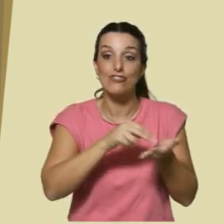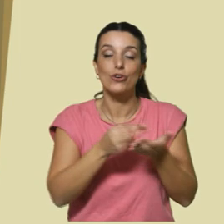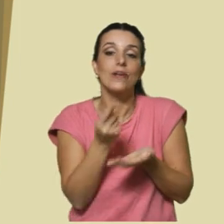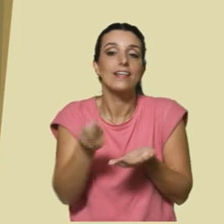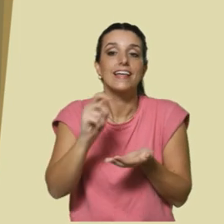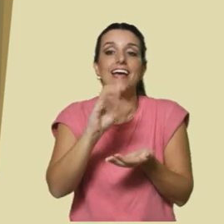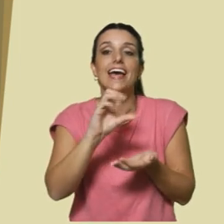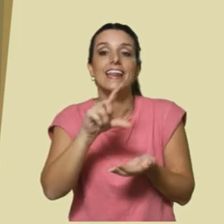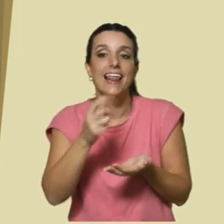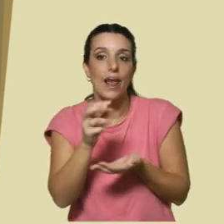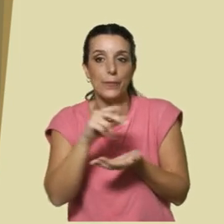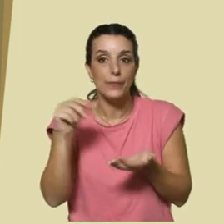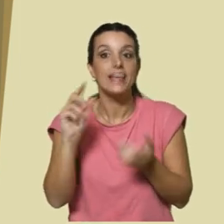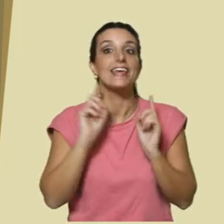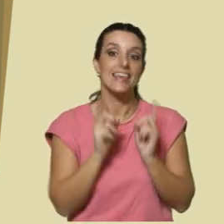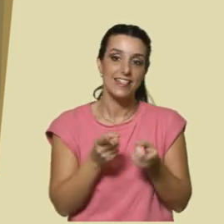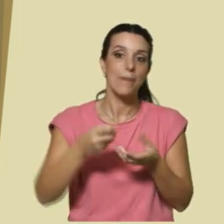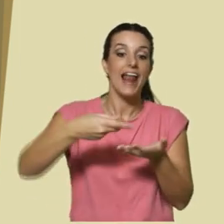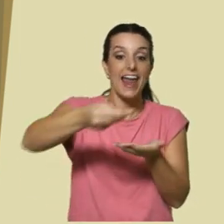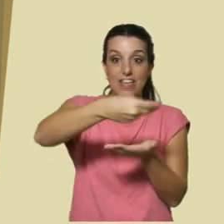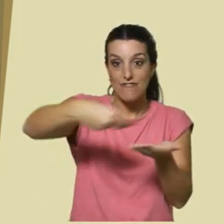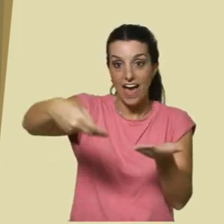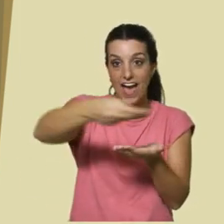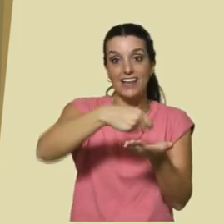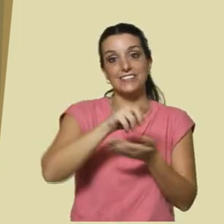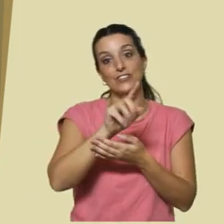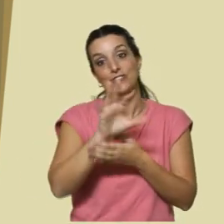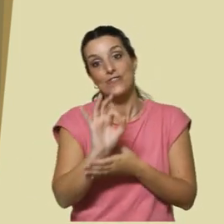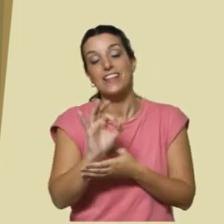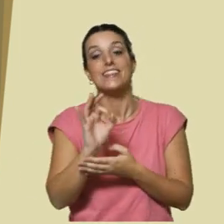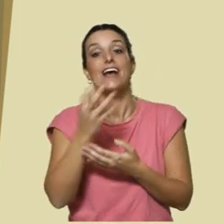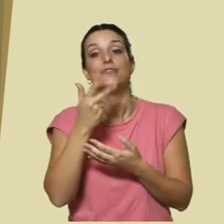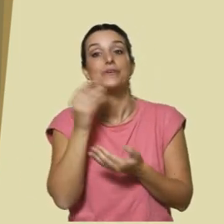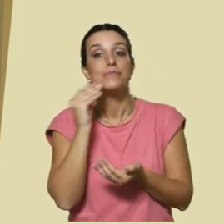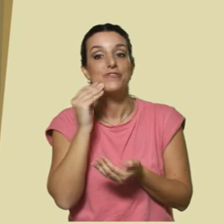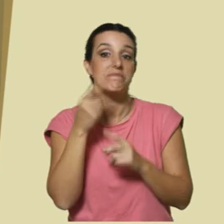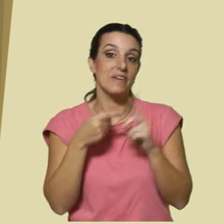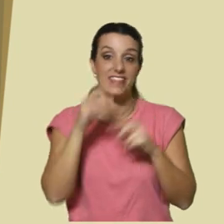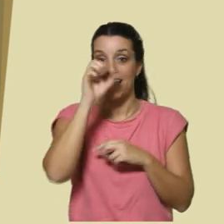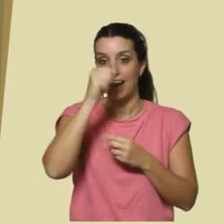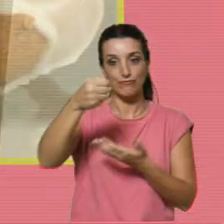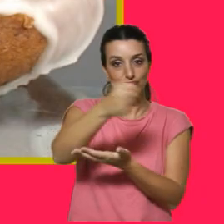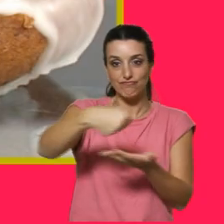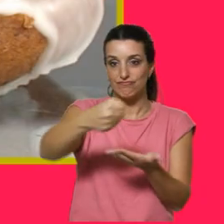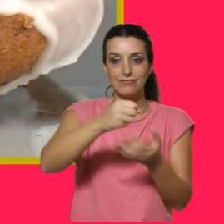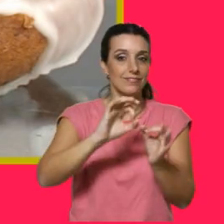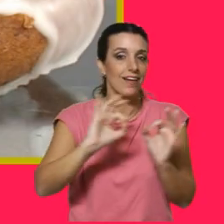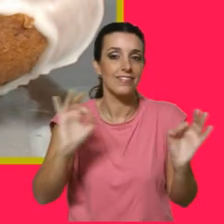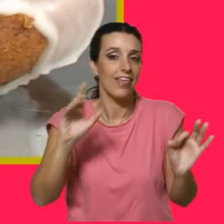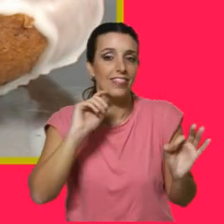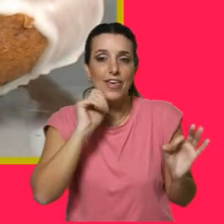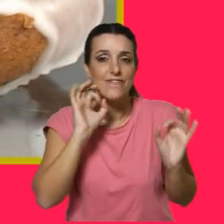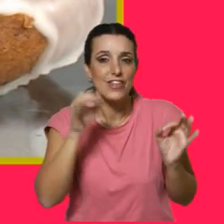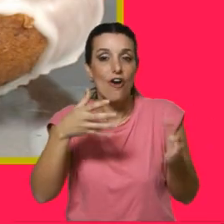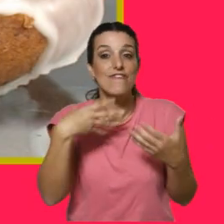de canela. Y le vamos a hacer una cobertura con 150 gramos de azúcar impalpable y media naranja, el juguito de media naranja, un glaseadito de esos